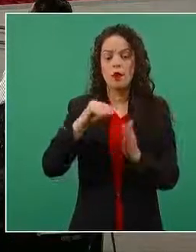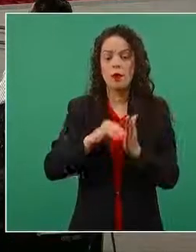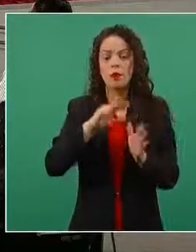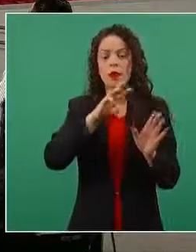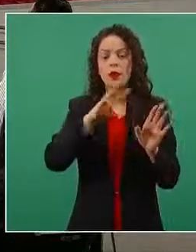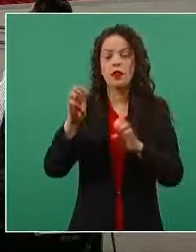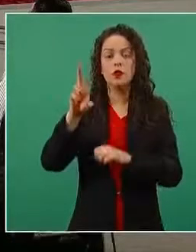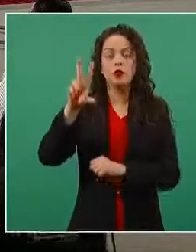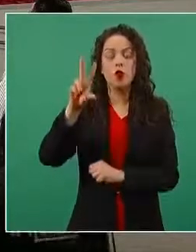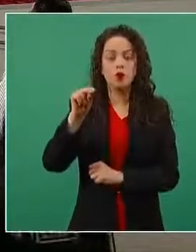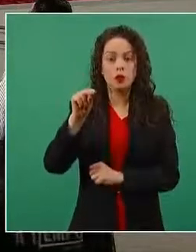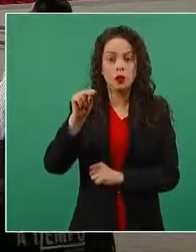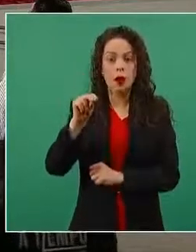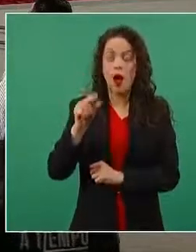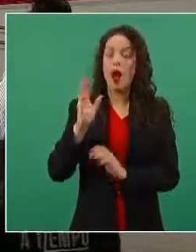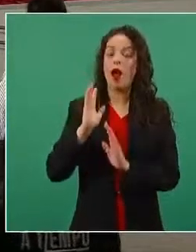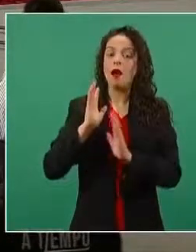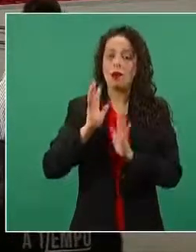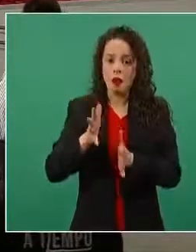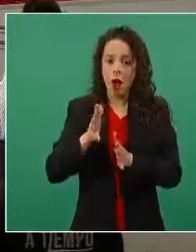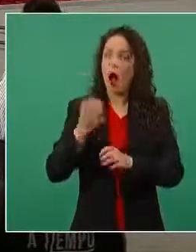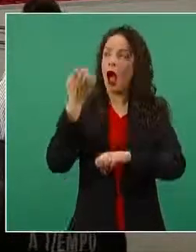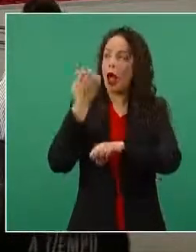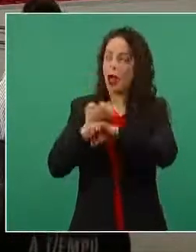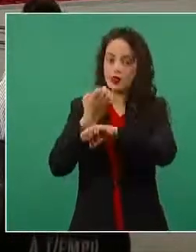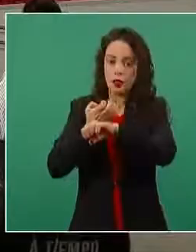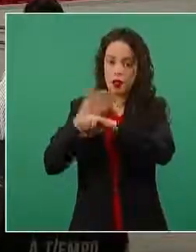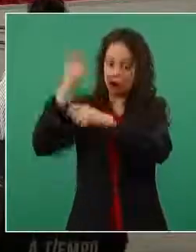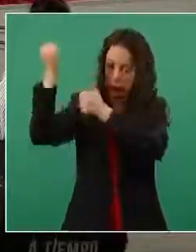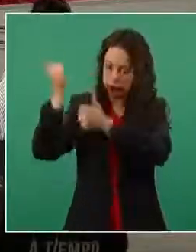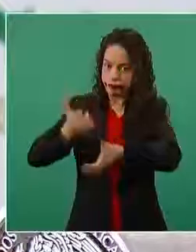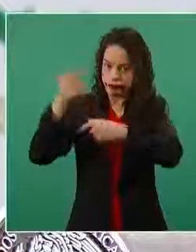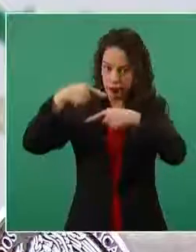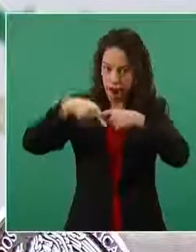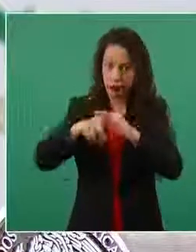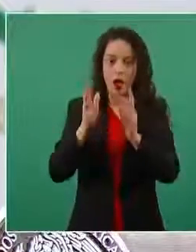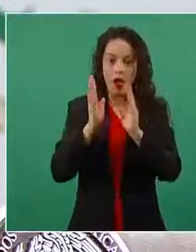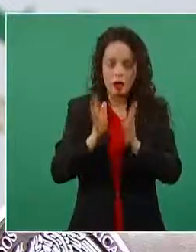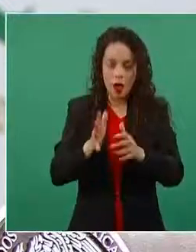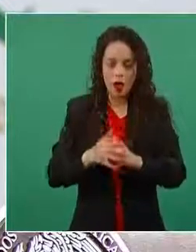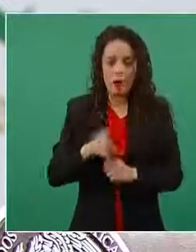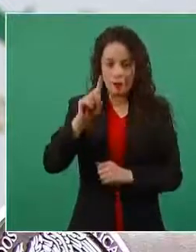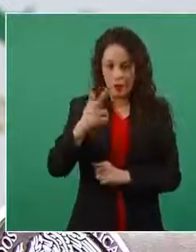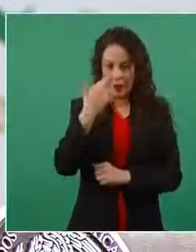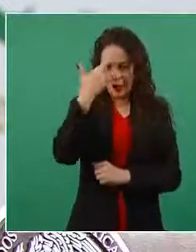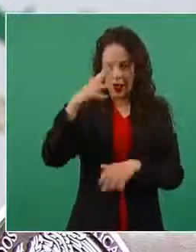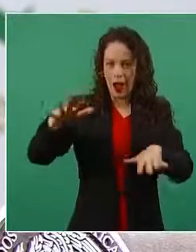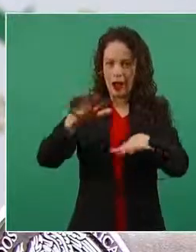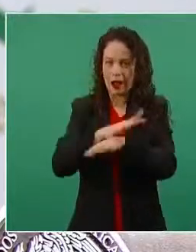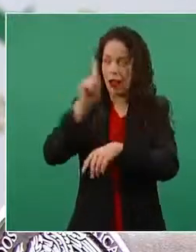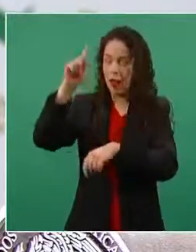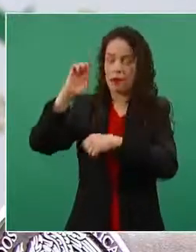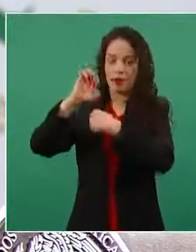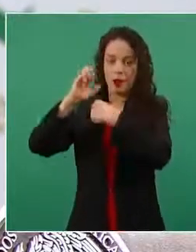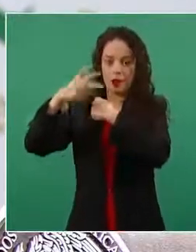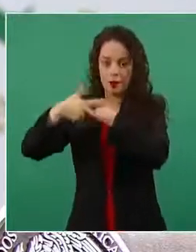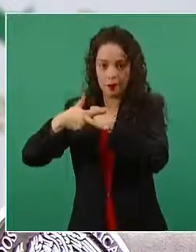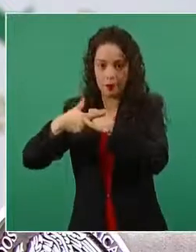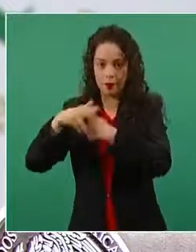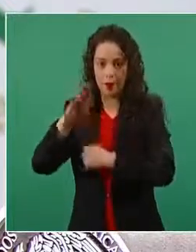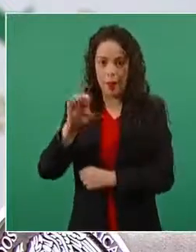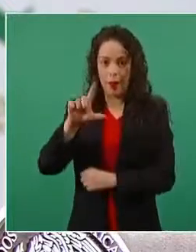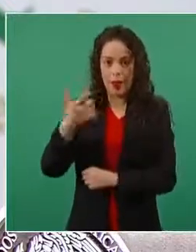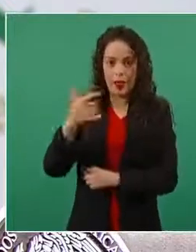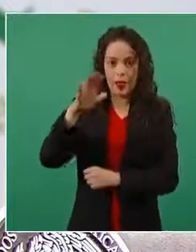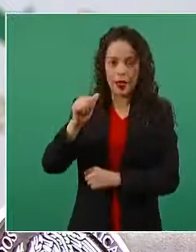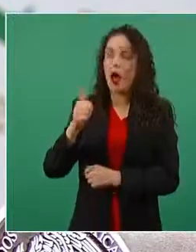1.420.380, ya las estamos recibiendo de Estados Unidos. Recordarán que hubo esta transferencia de la producción en Bélgica que nos llegaba